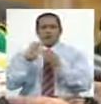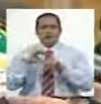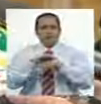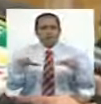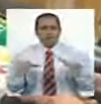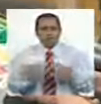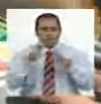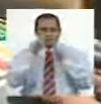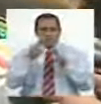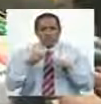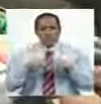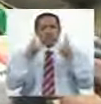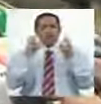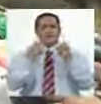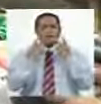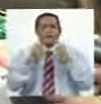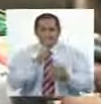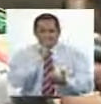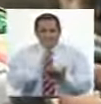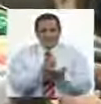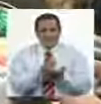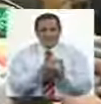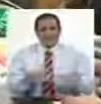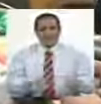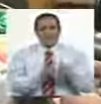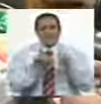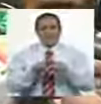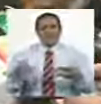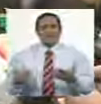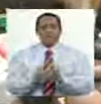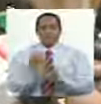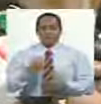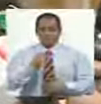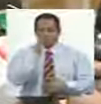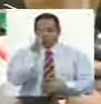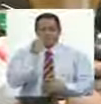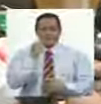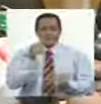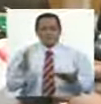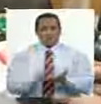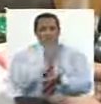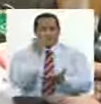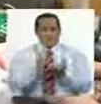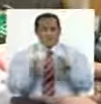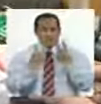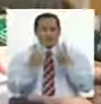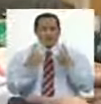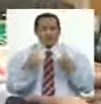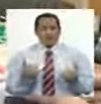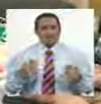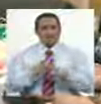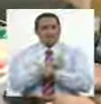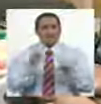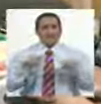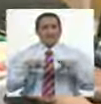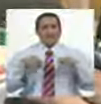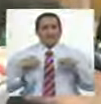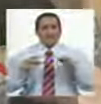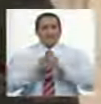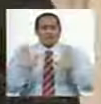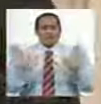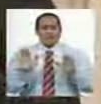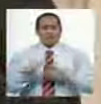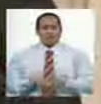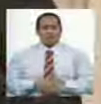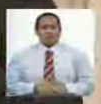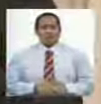respeto. Esto es un tema que hay que tratarlo con seriedad y esta nueva payasada en este circo que estamos viendo todos no se debe tolerar siquiera.